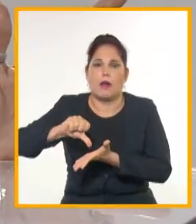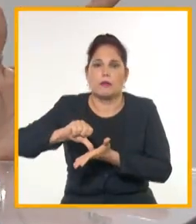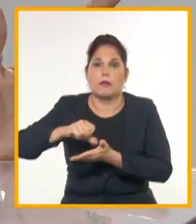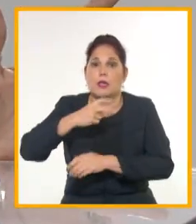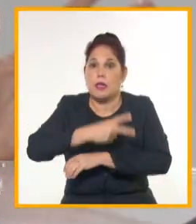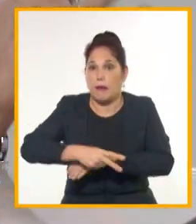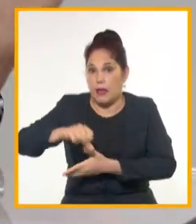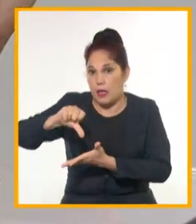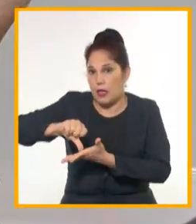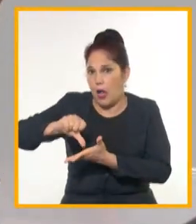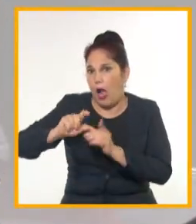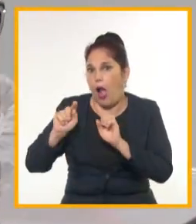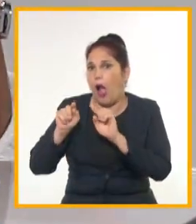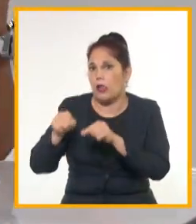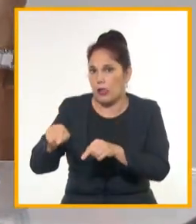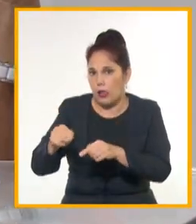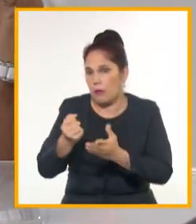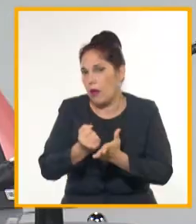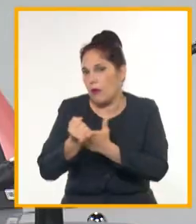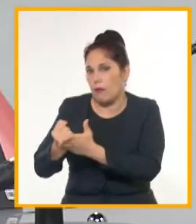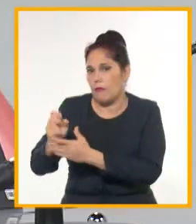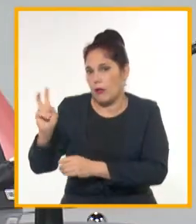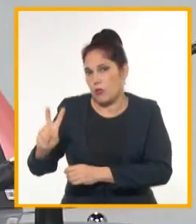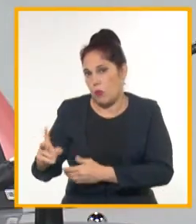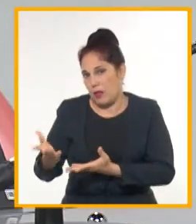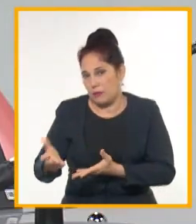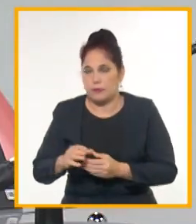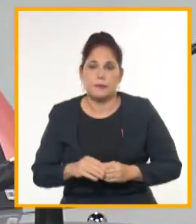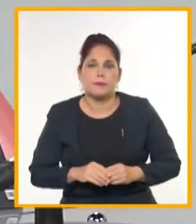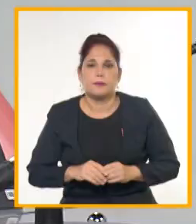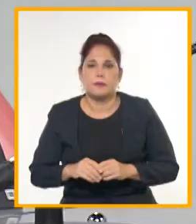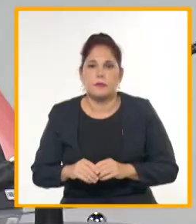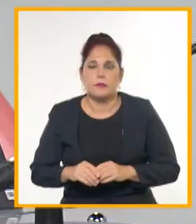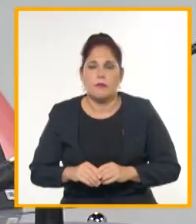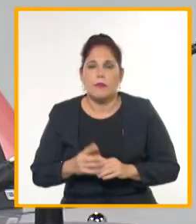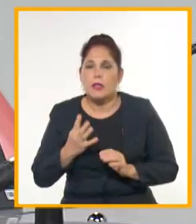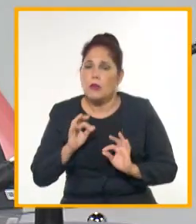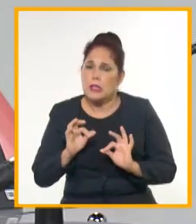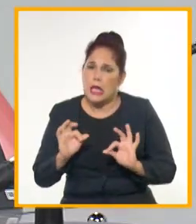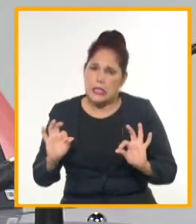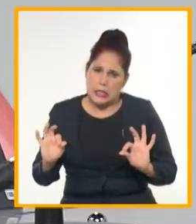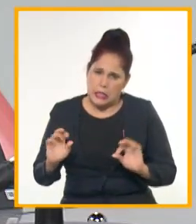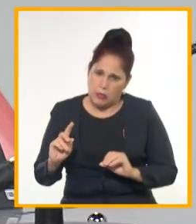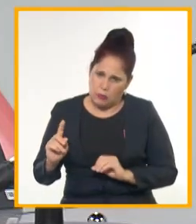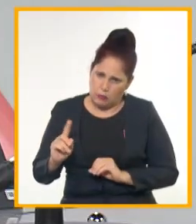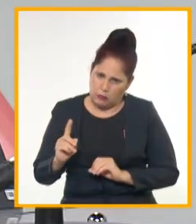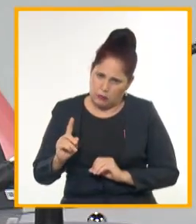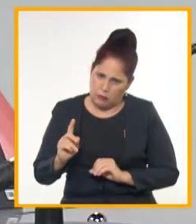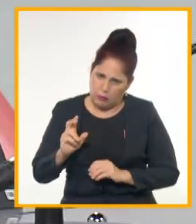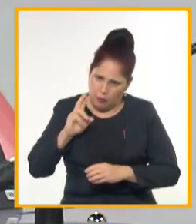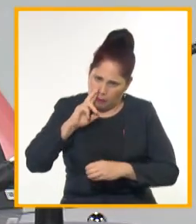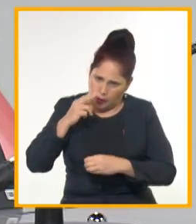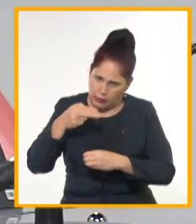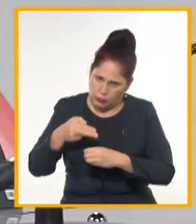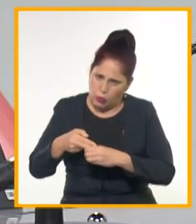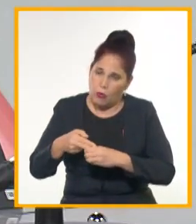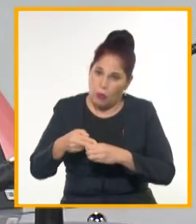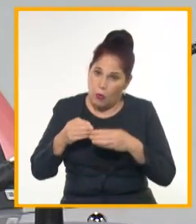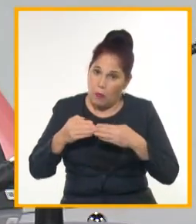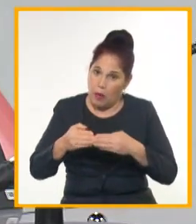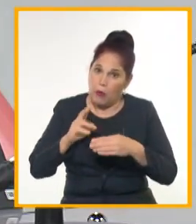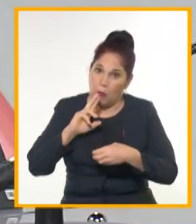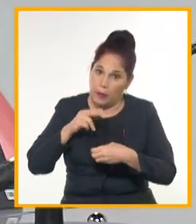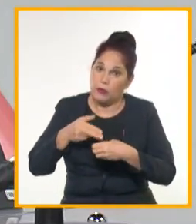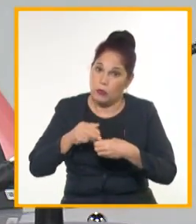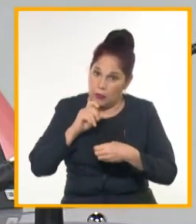está ahí. Pero además, entonces, pero además no es tan sencillo perseguir un petrolero, un barco petrolero. O